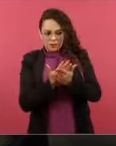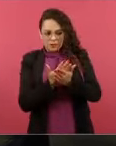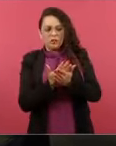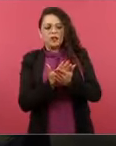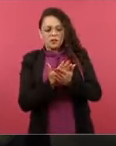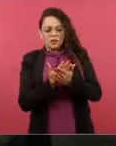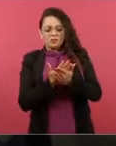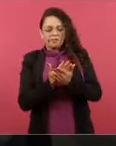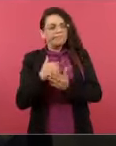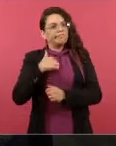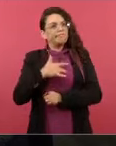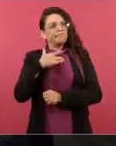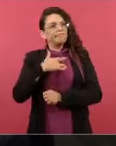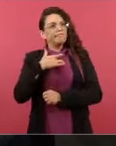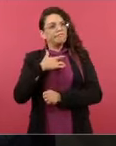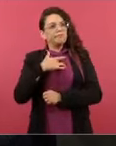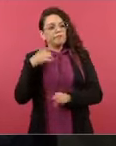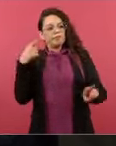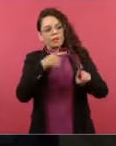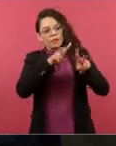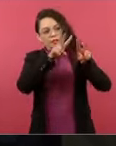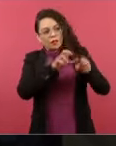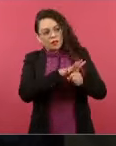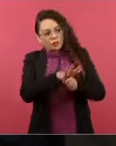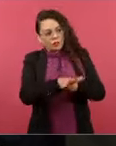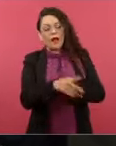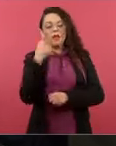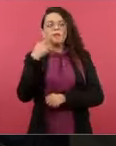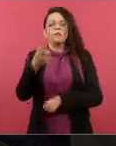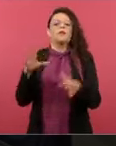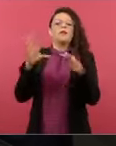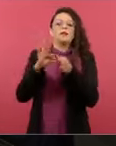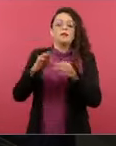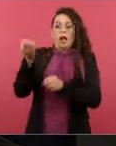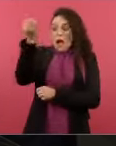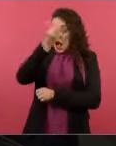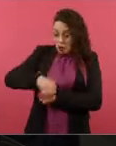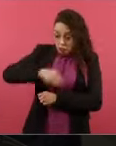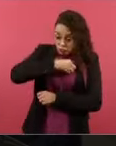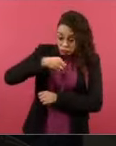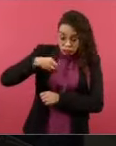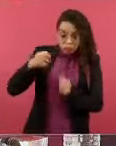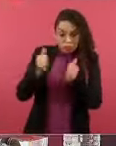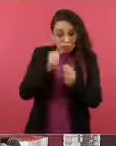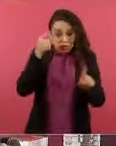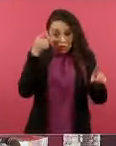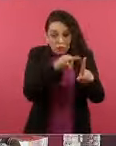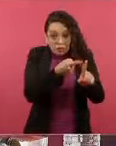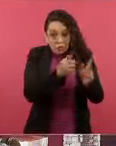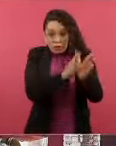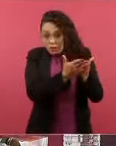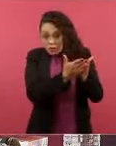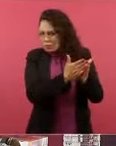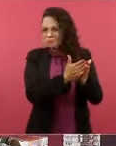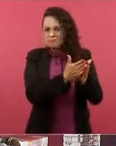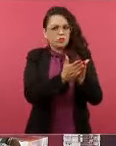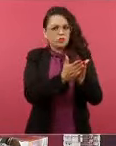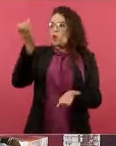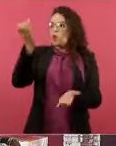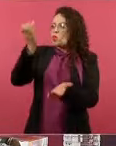al tema y lo desarrollas, no forzosamente con el proyecto, lo desarrollas en el cuaderno, en el